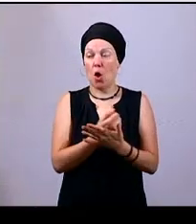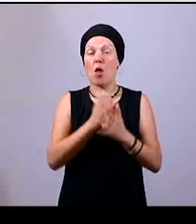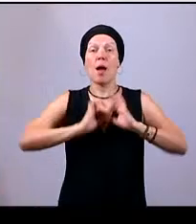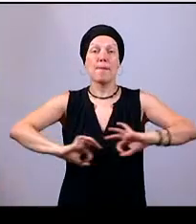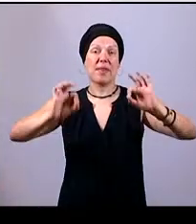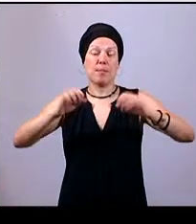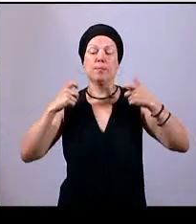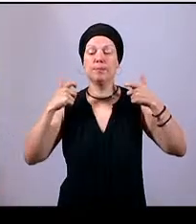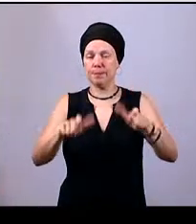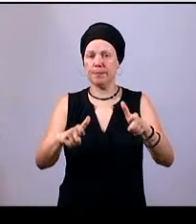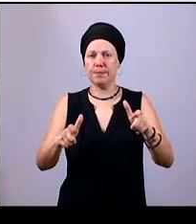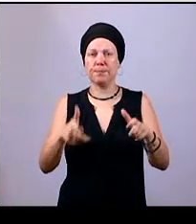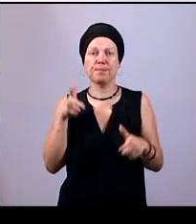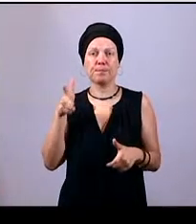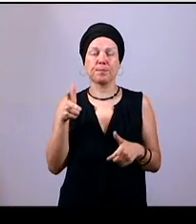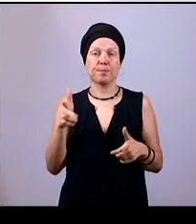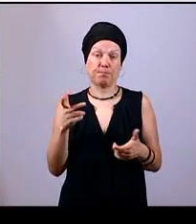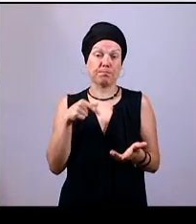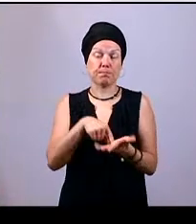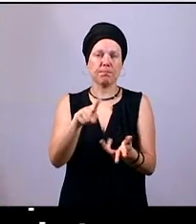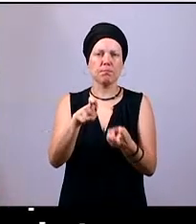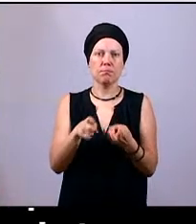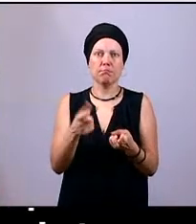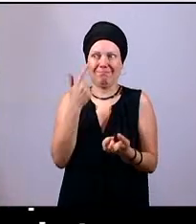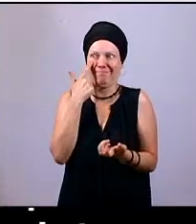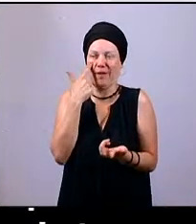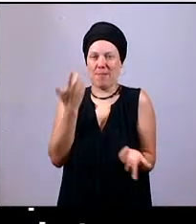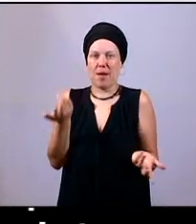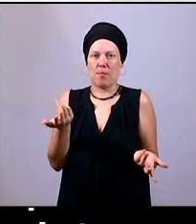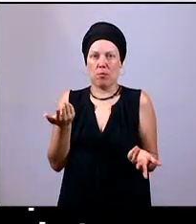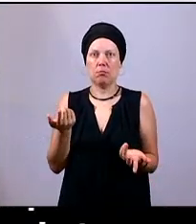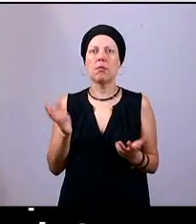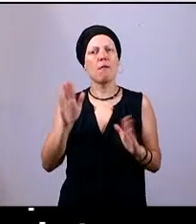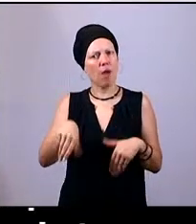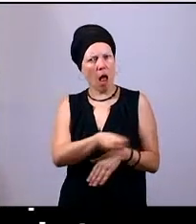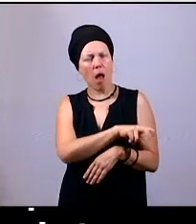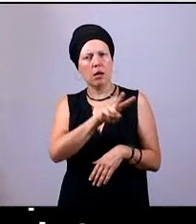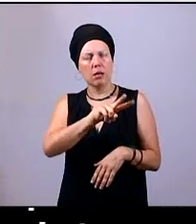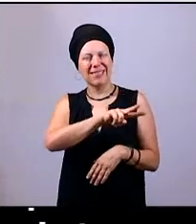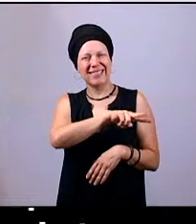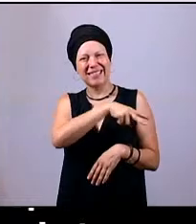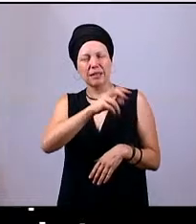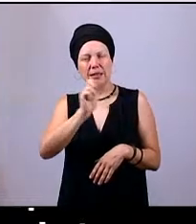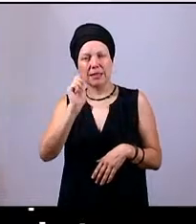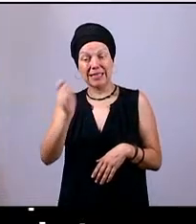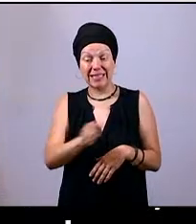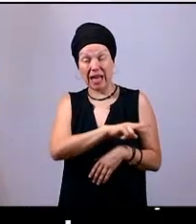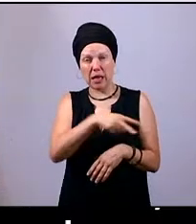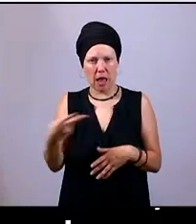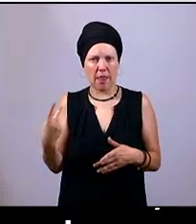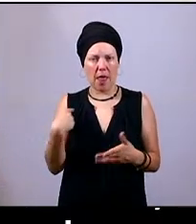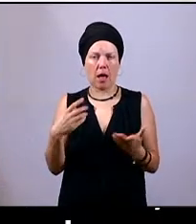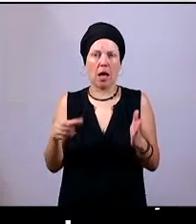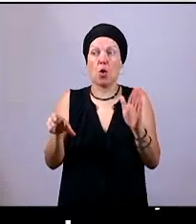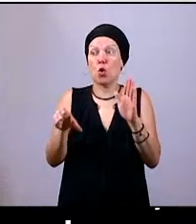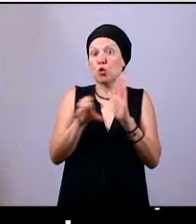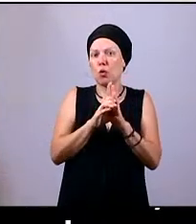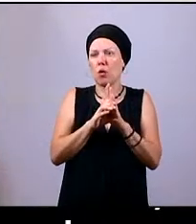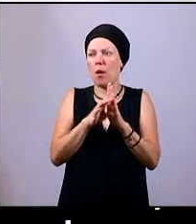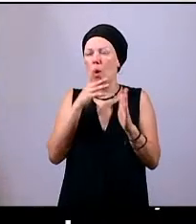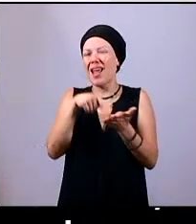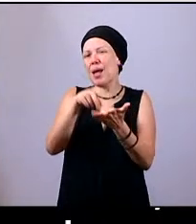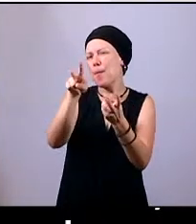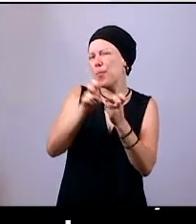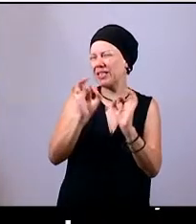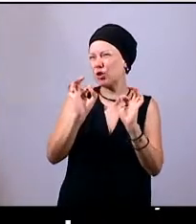el ámbito del derecho tributario, apreciamos y haya una sentencia que declare inconstitucional no el impuesto como